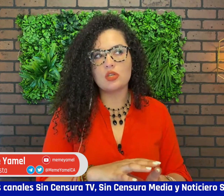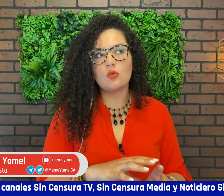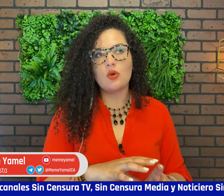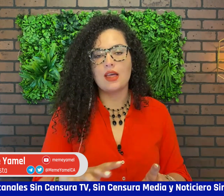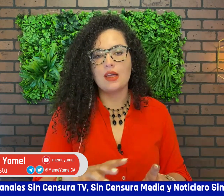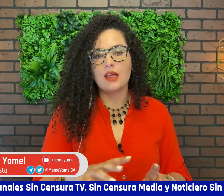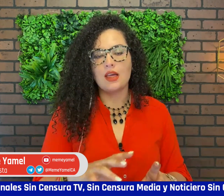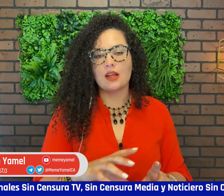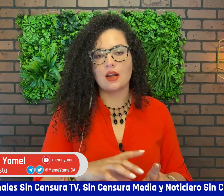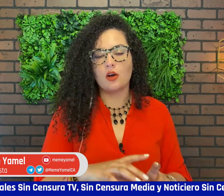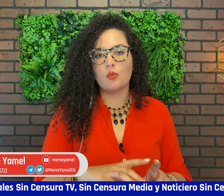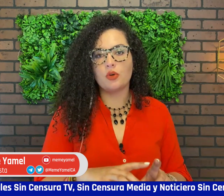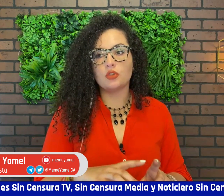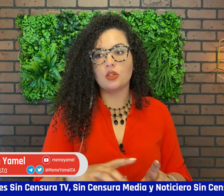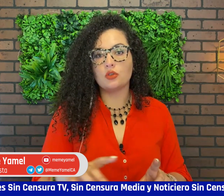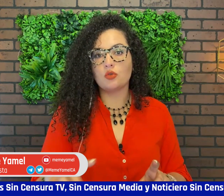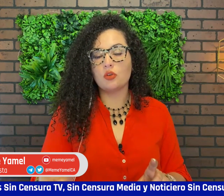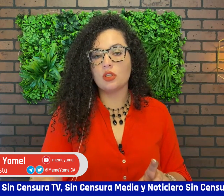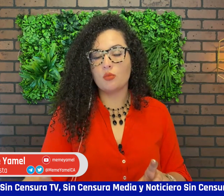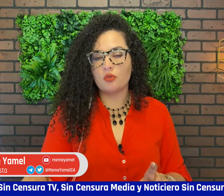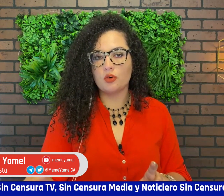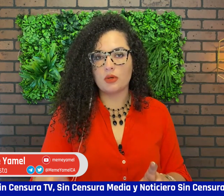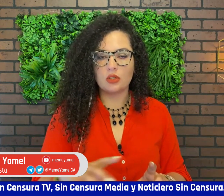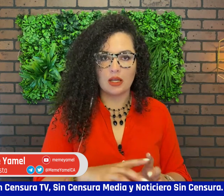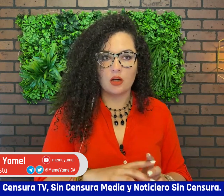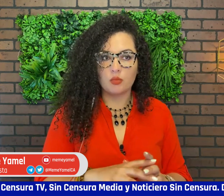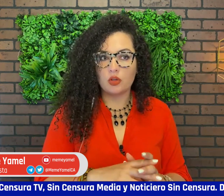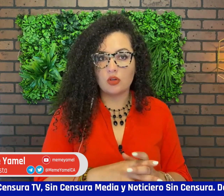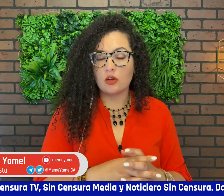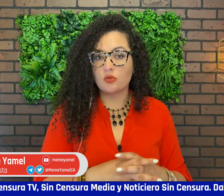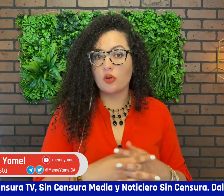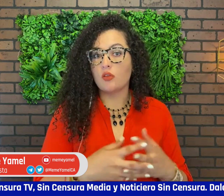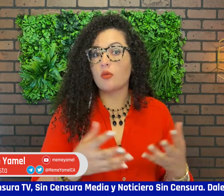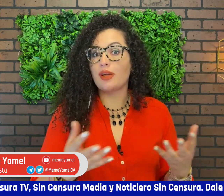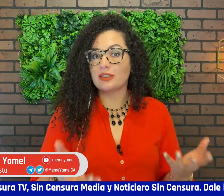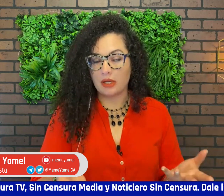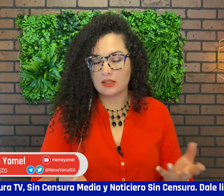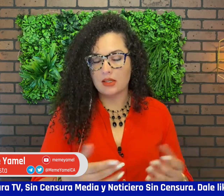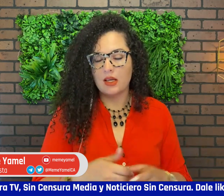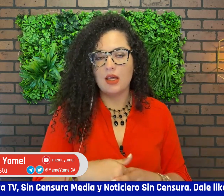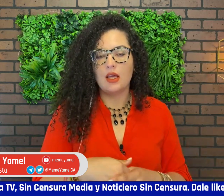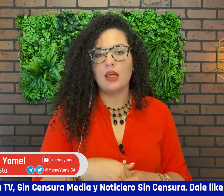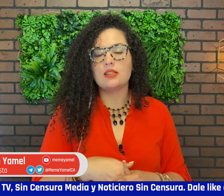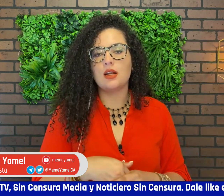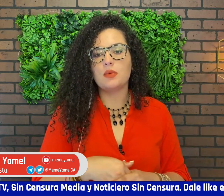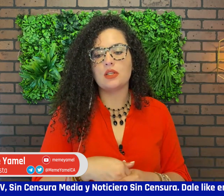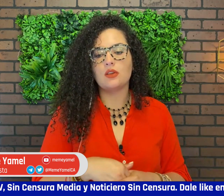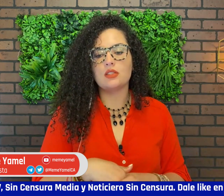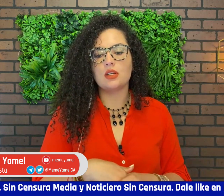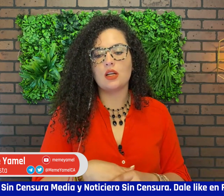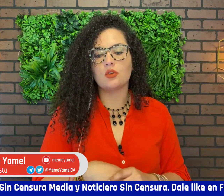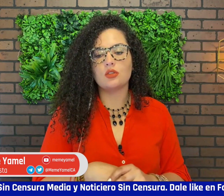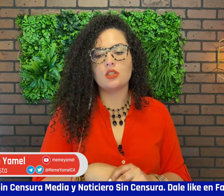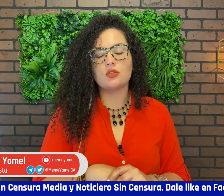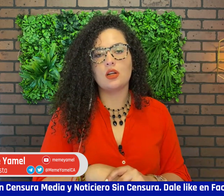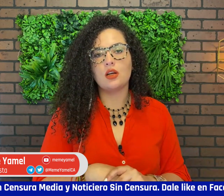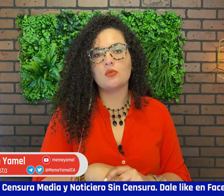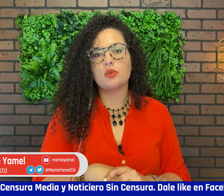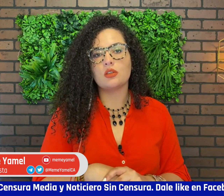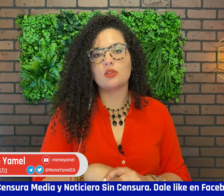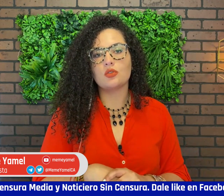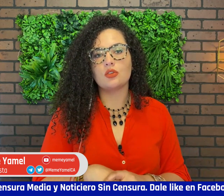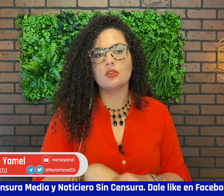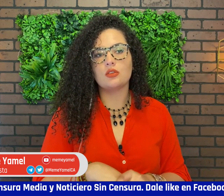porque es por ser una hazaña el que el aeropuerto esté construido en tiempo y forma, o sea, que el aeropuerto se haya construido de forma express, están empezando a decir que los techos